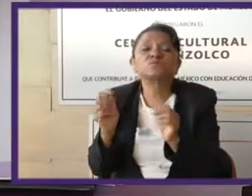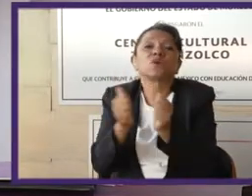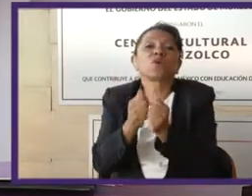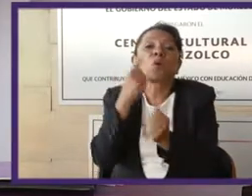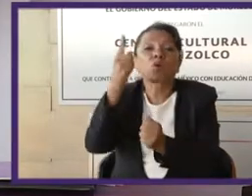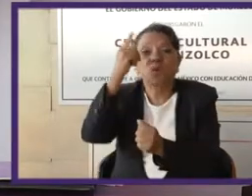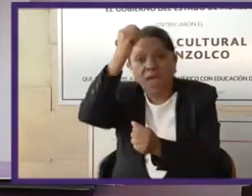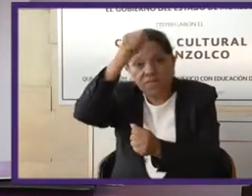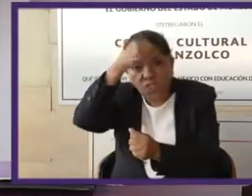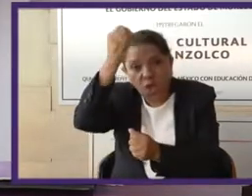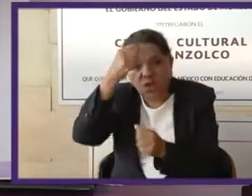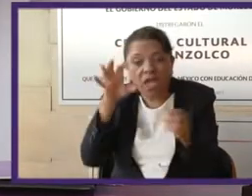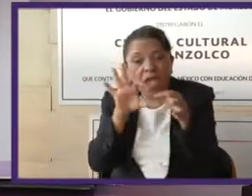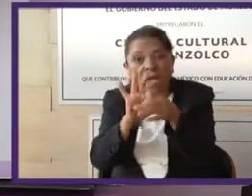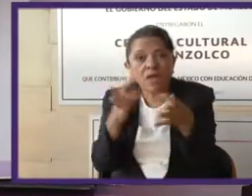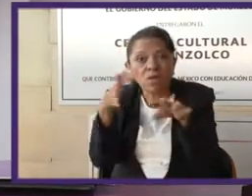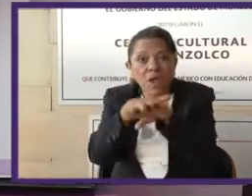coalición.